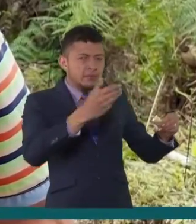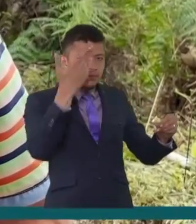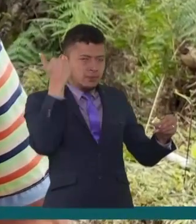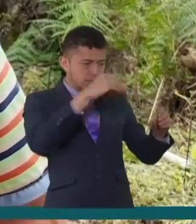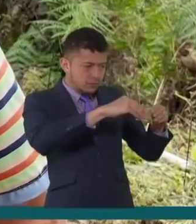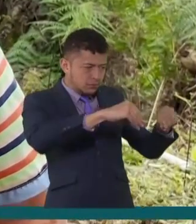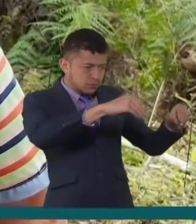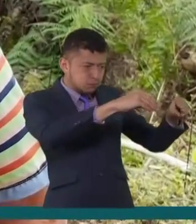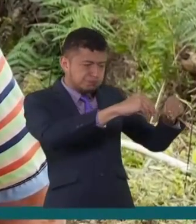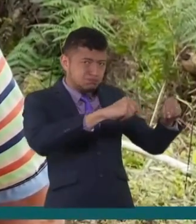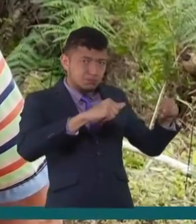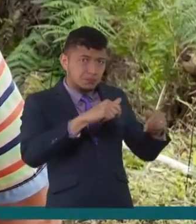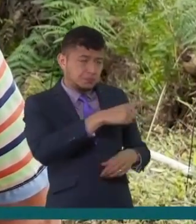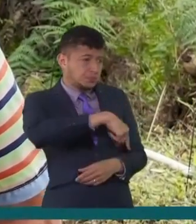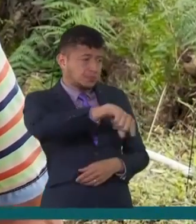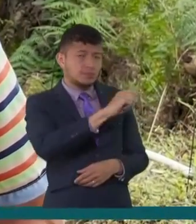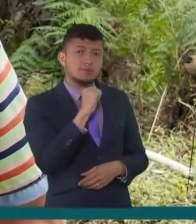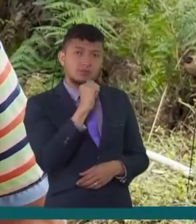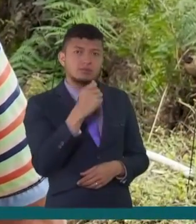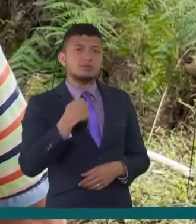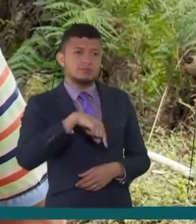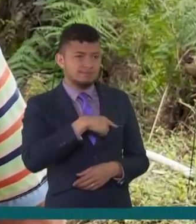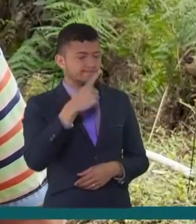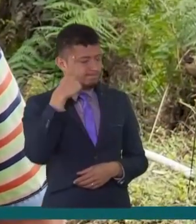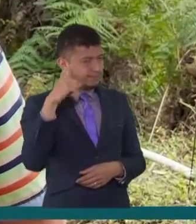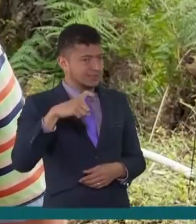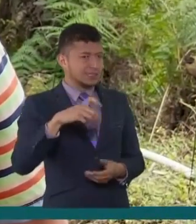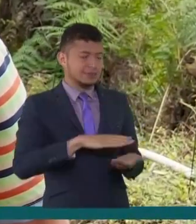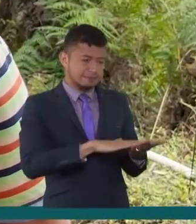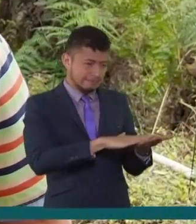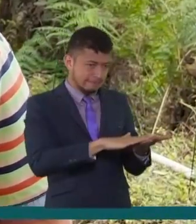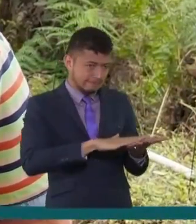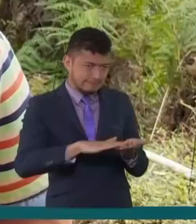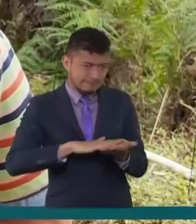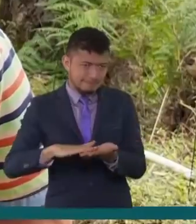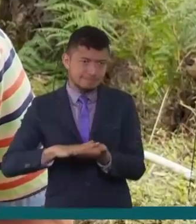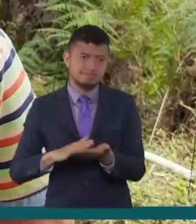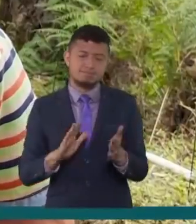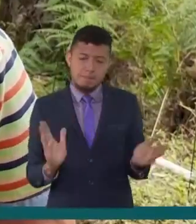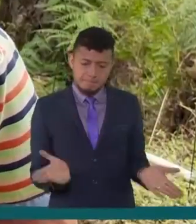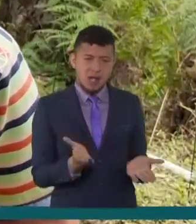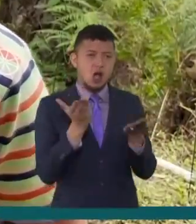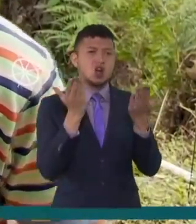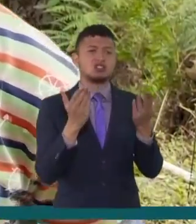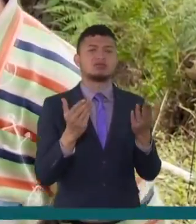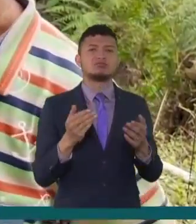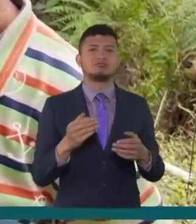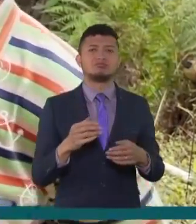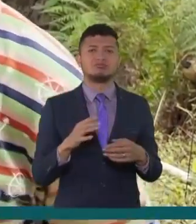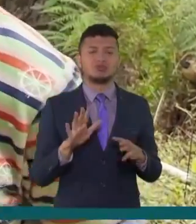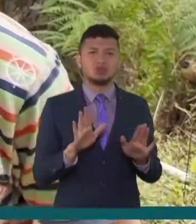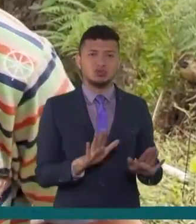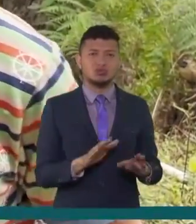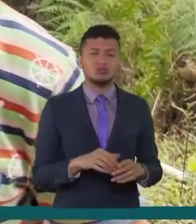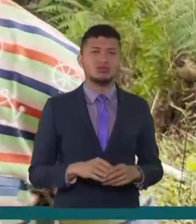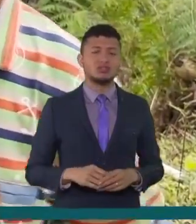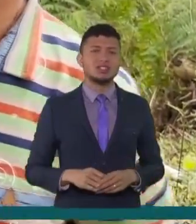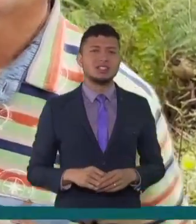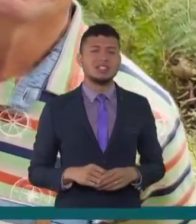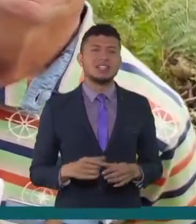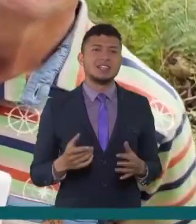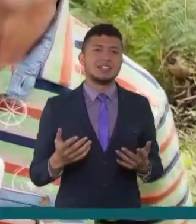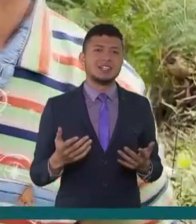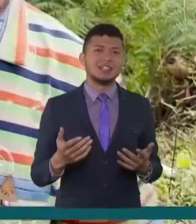gredosa y por eso hicimos en hacer una placa de huella acá en esta parte para para mejorar la